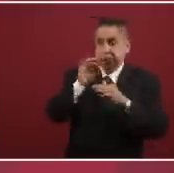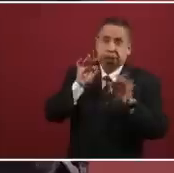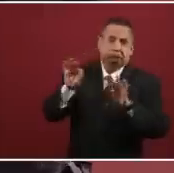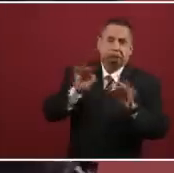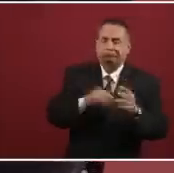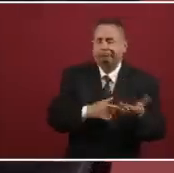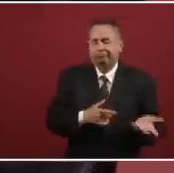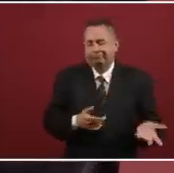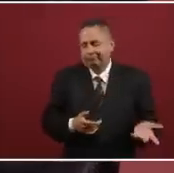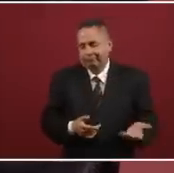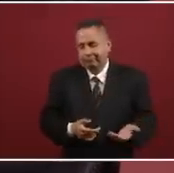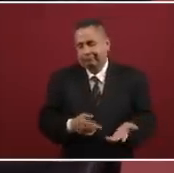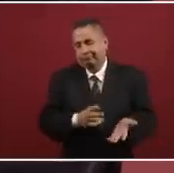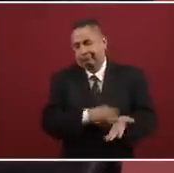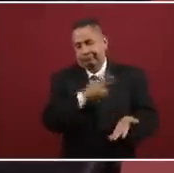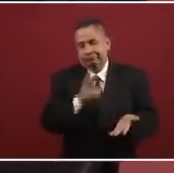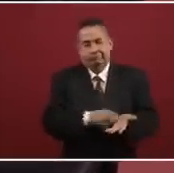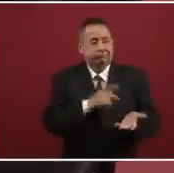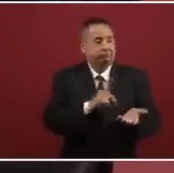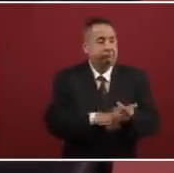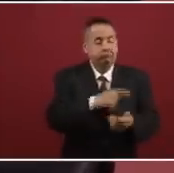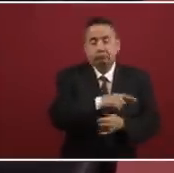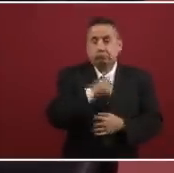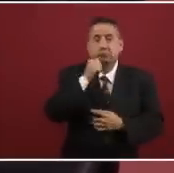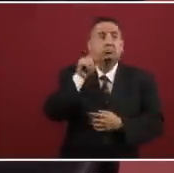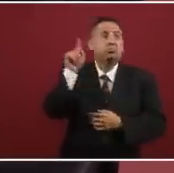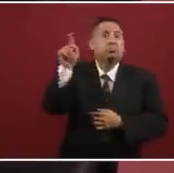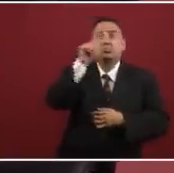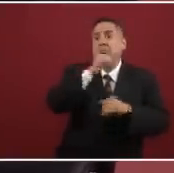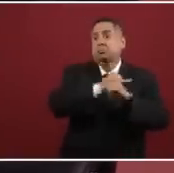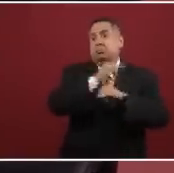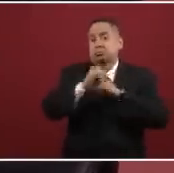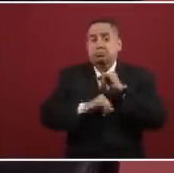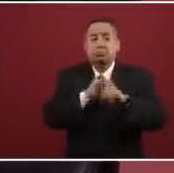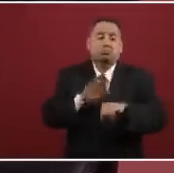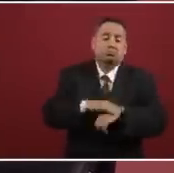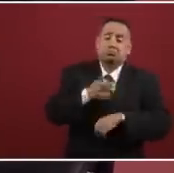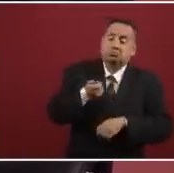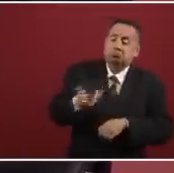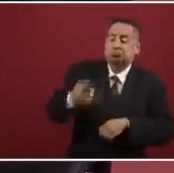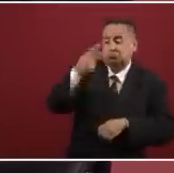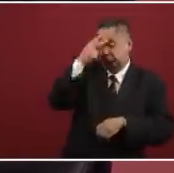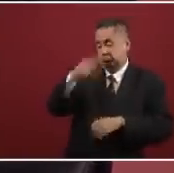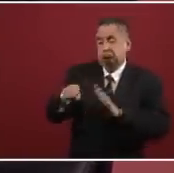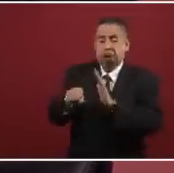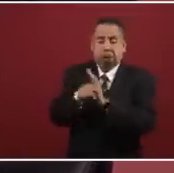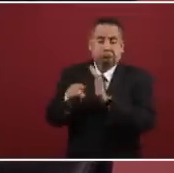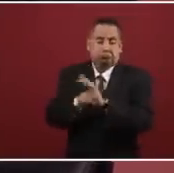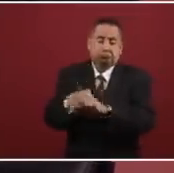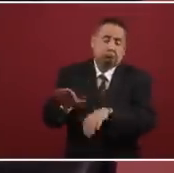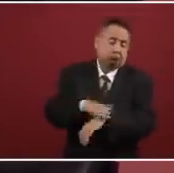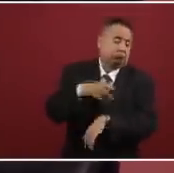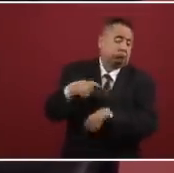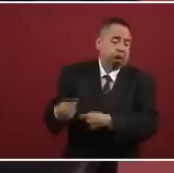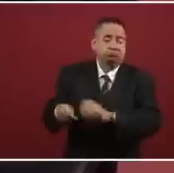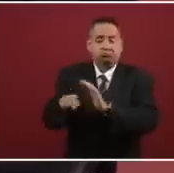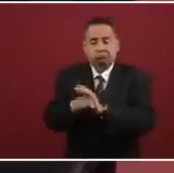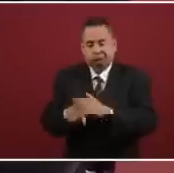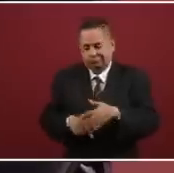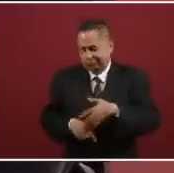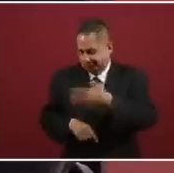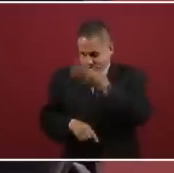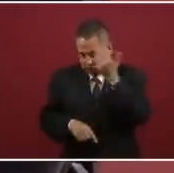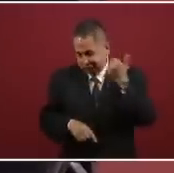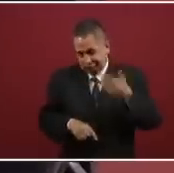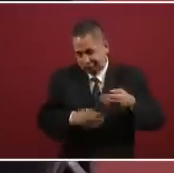No sé cuántas corredurías, calificadoras, agencias económicas, financieras hay,